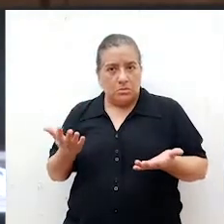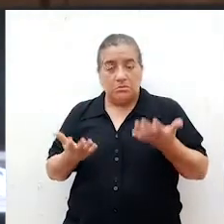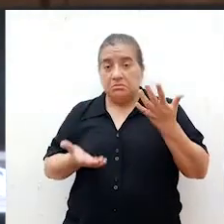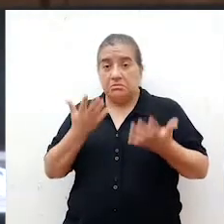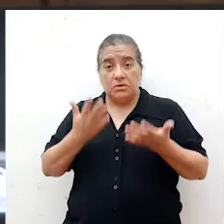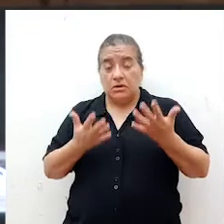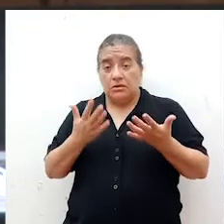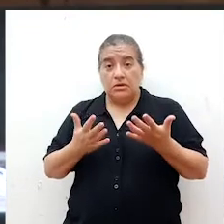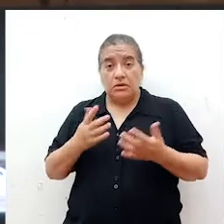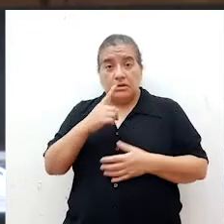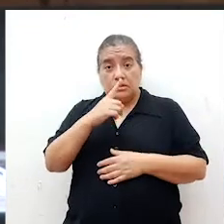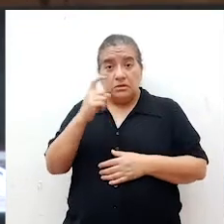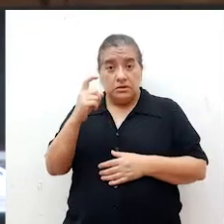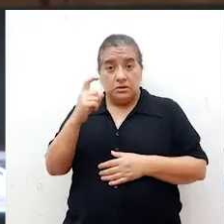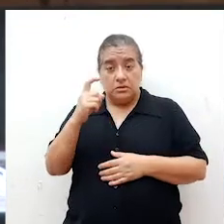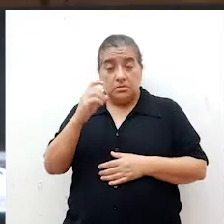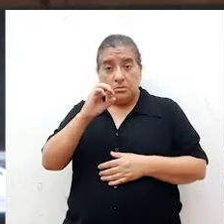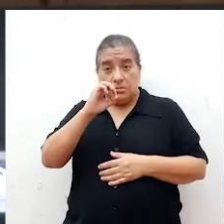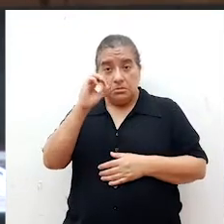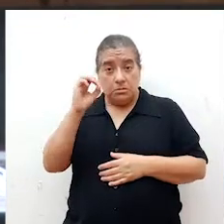mapa regional,